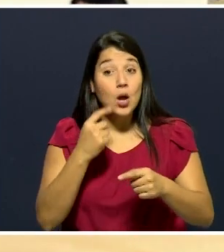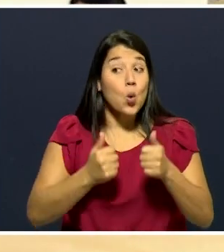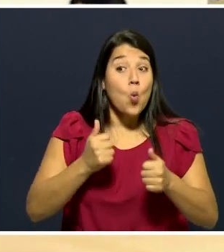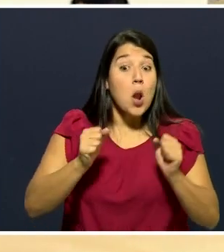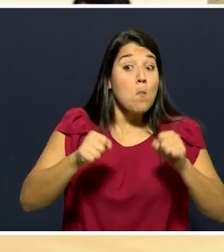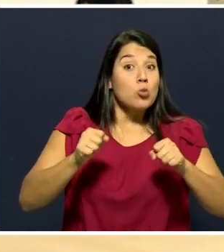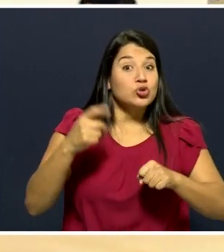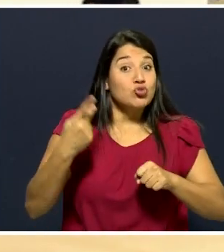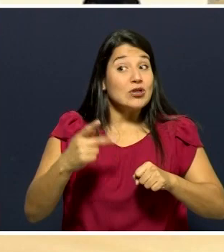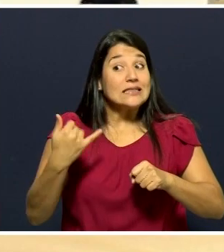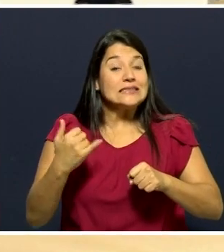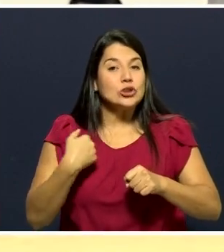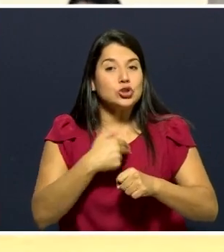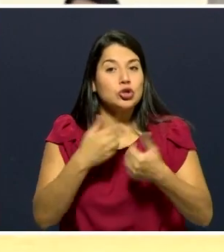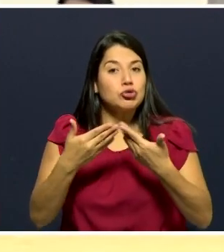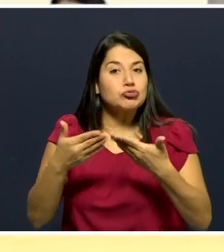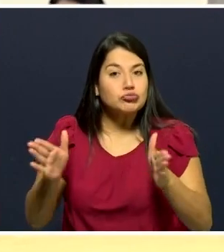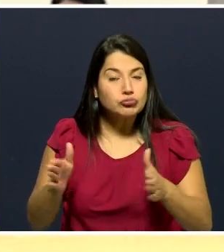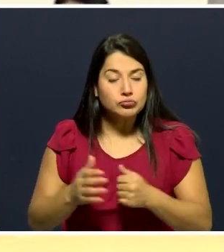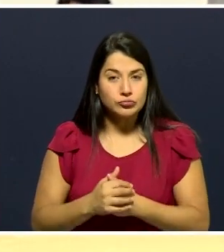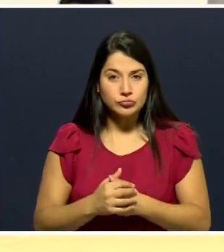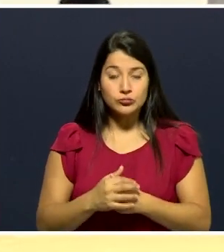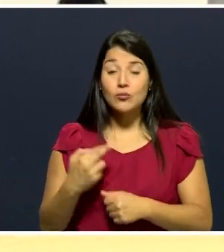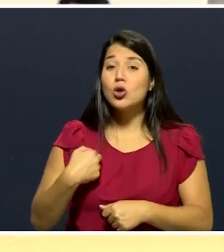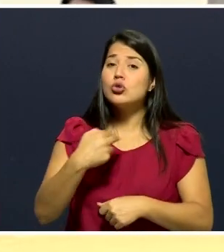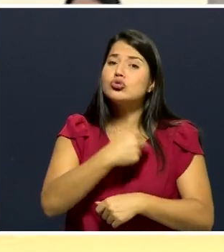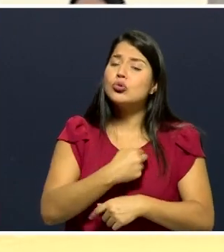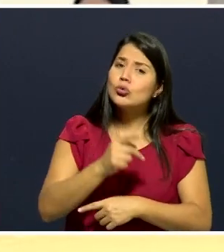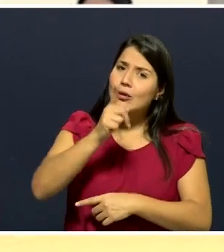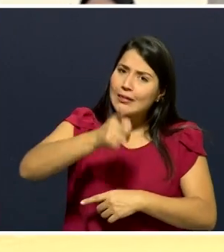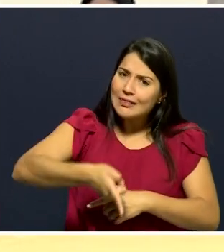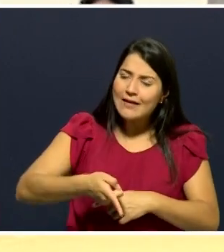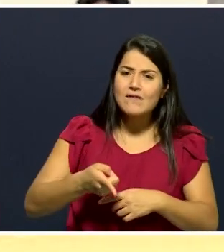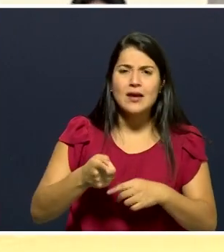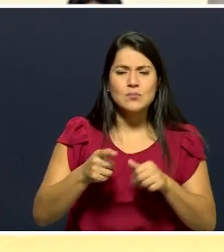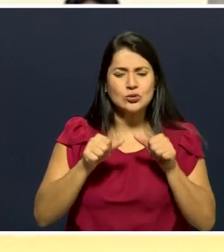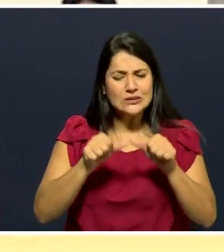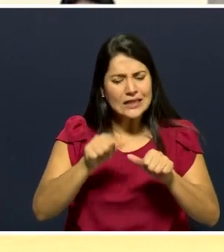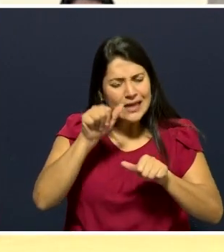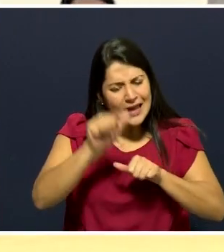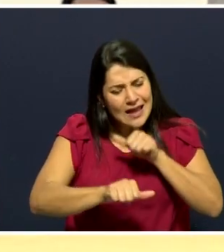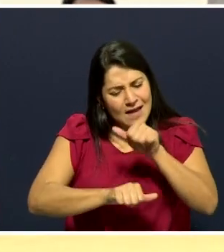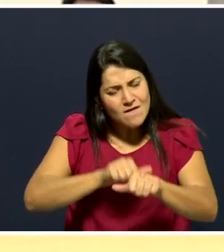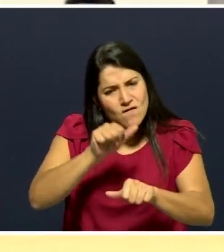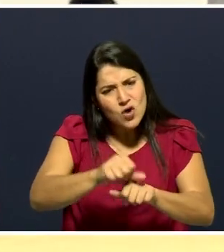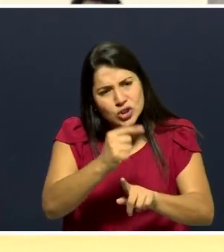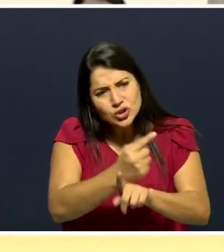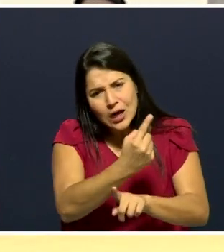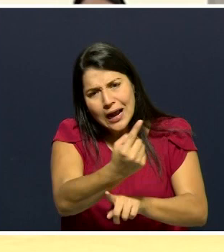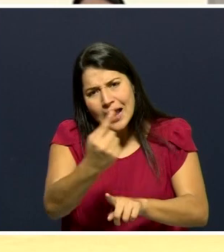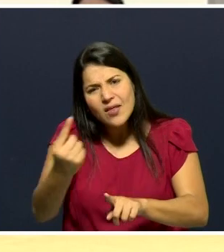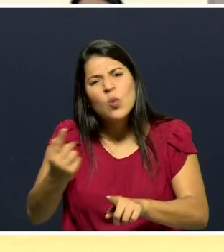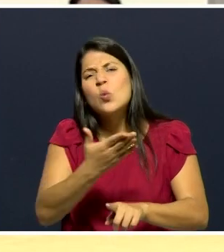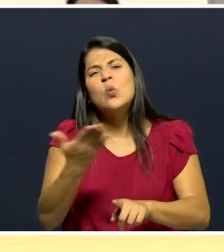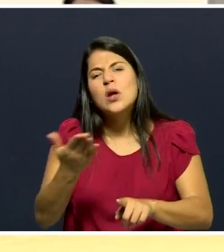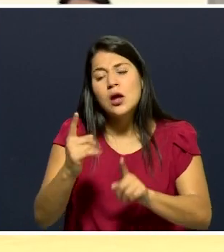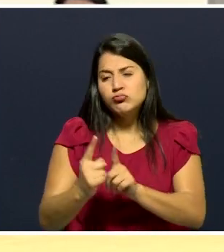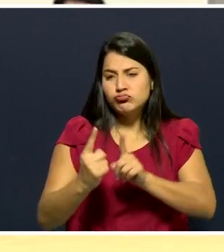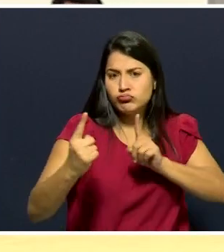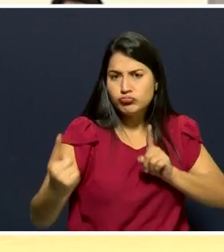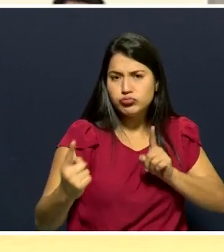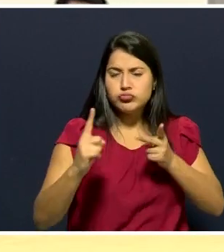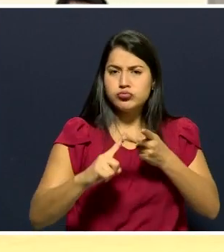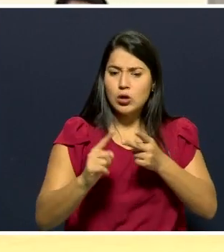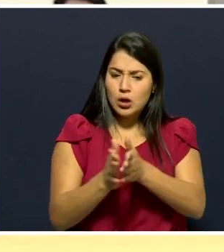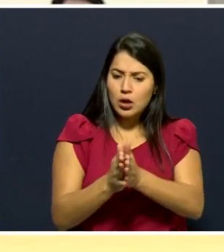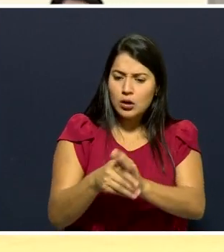en la liberación de esas medidas. Tenemos que mantener esos esfuerzos personales de distanciamiento social, de lavado de